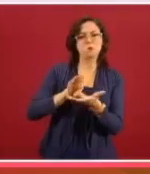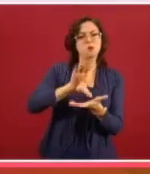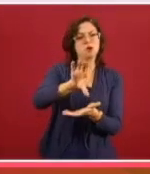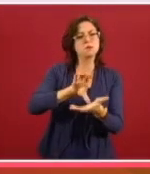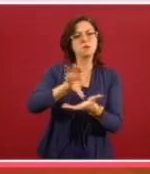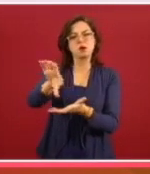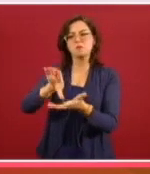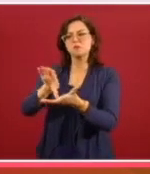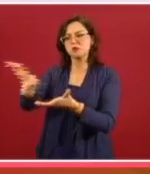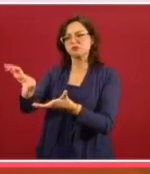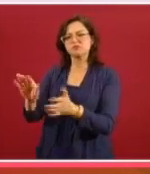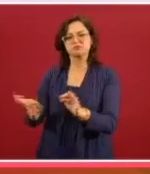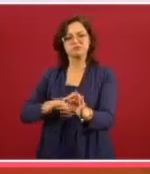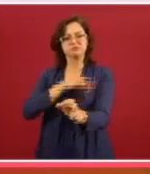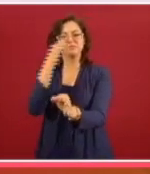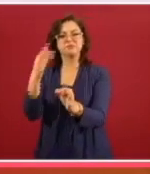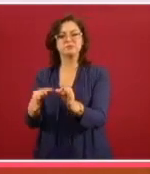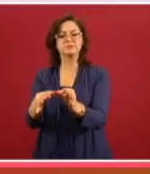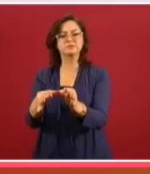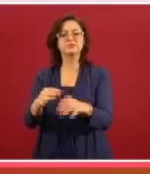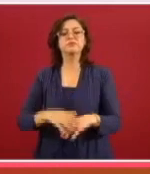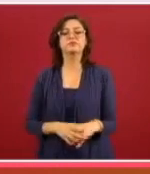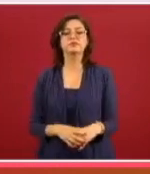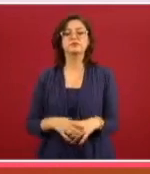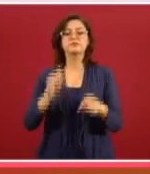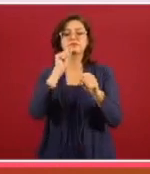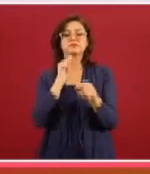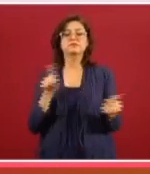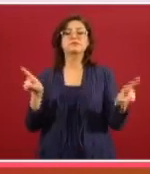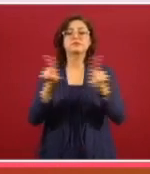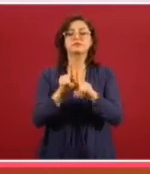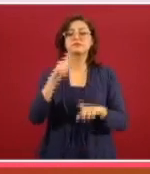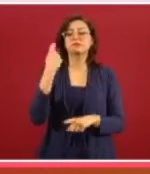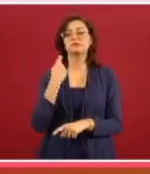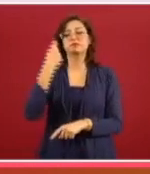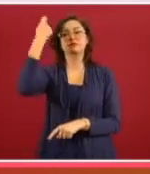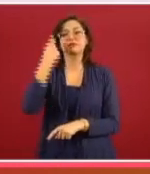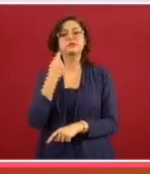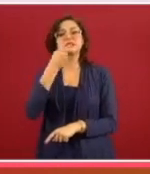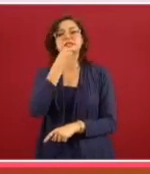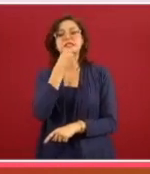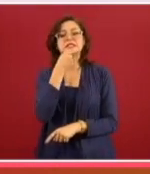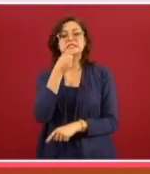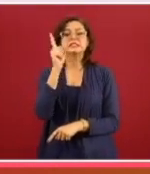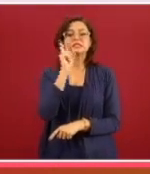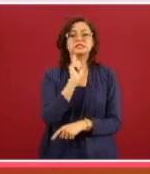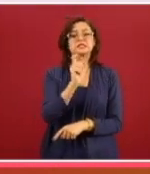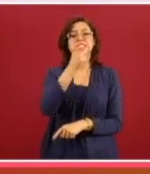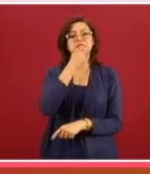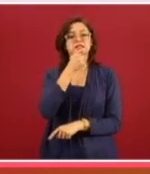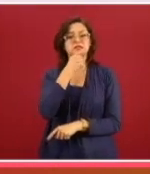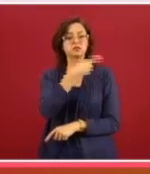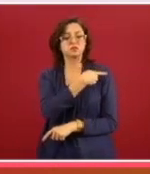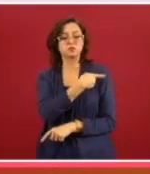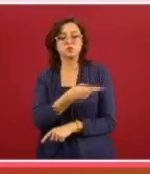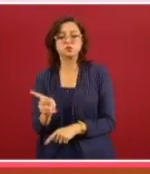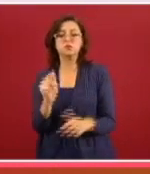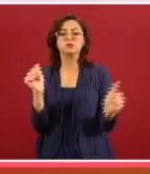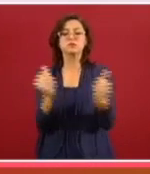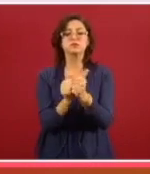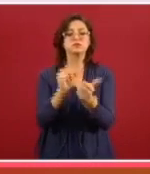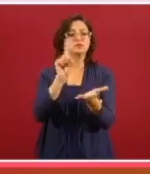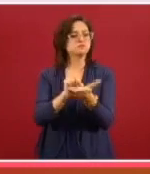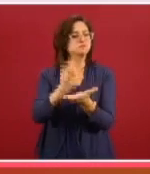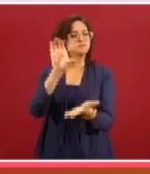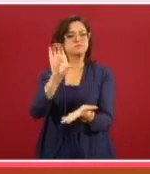Lo mismo hicimos con las pensiones para niñas y niños pobres con discapacidad.